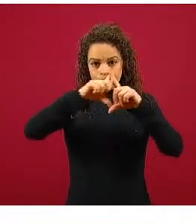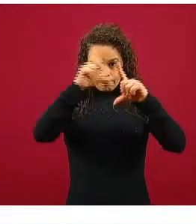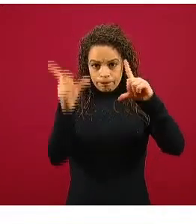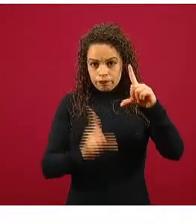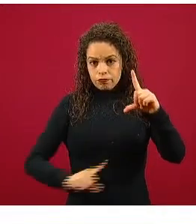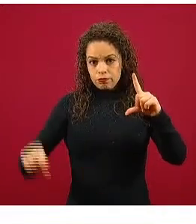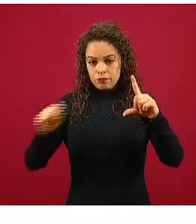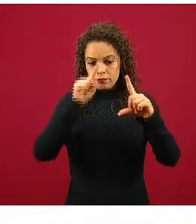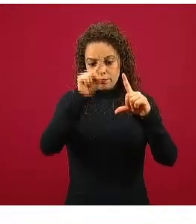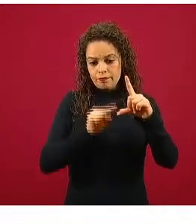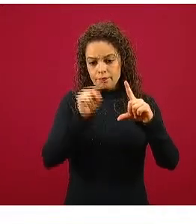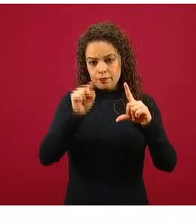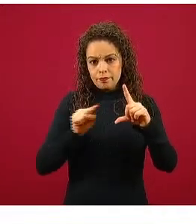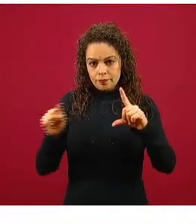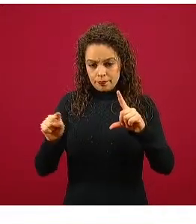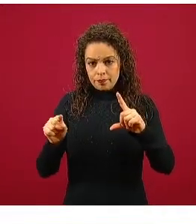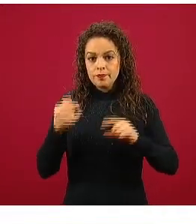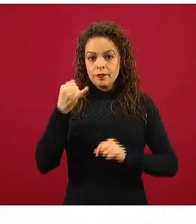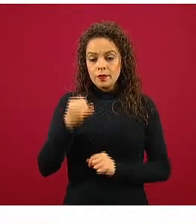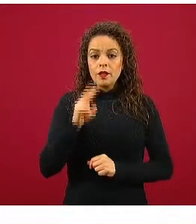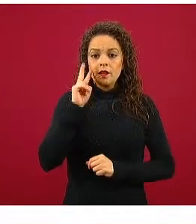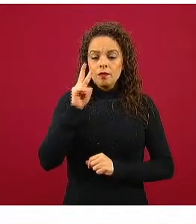se distribuyen en